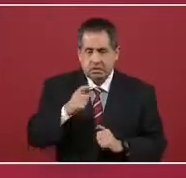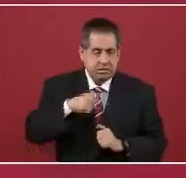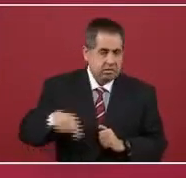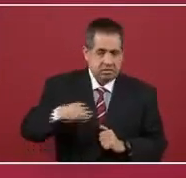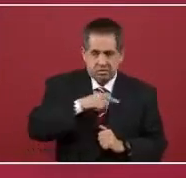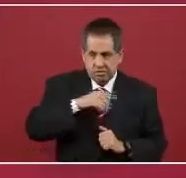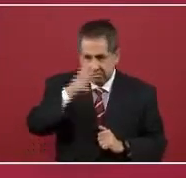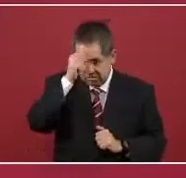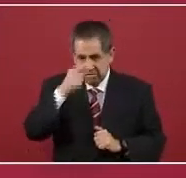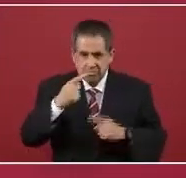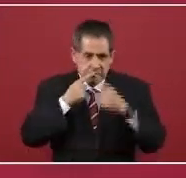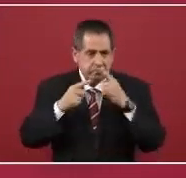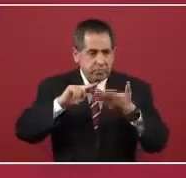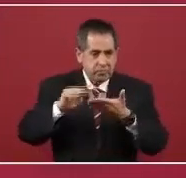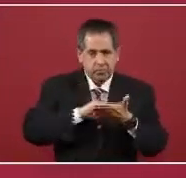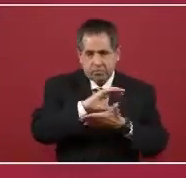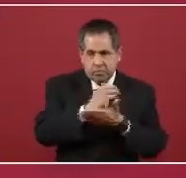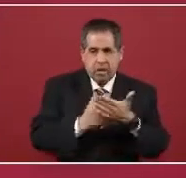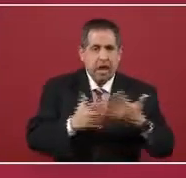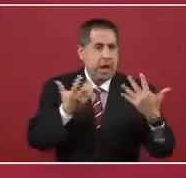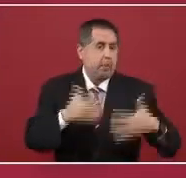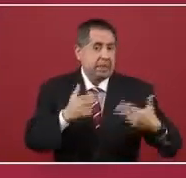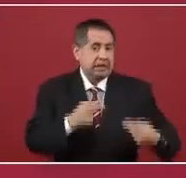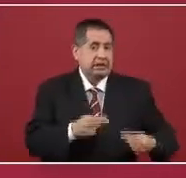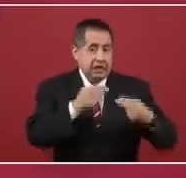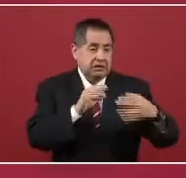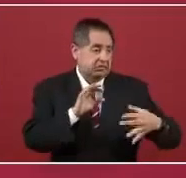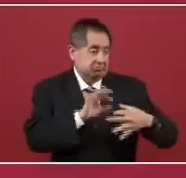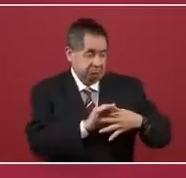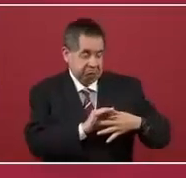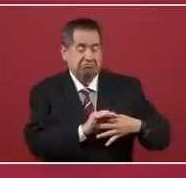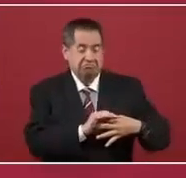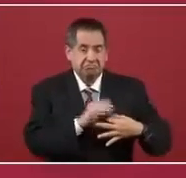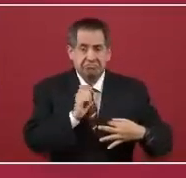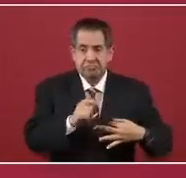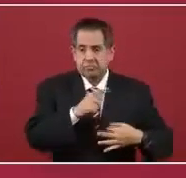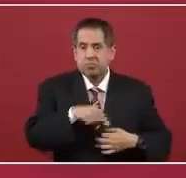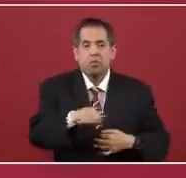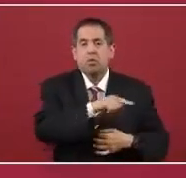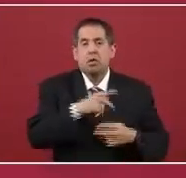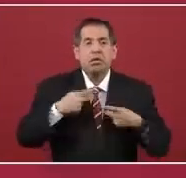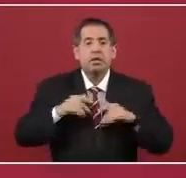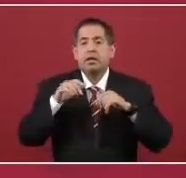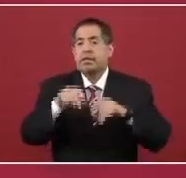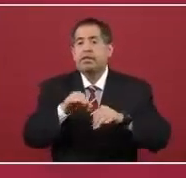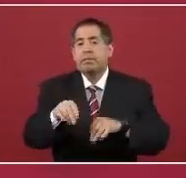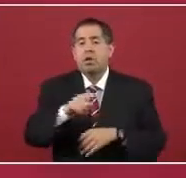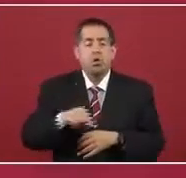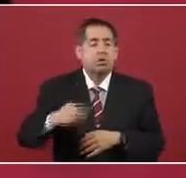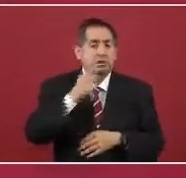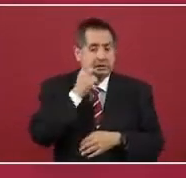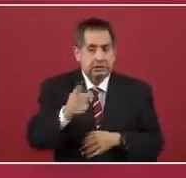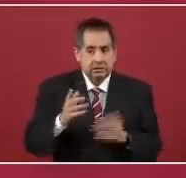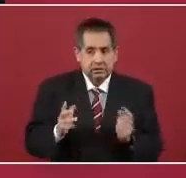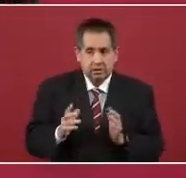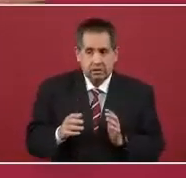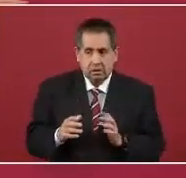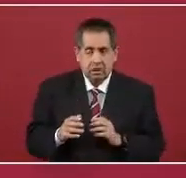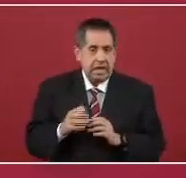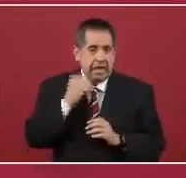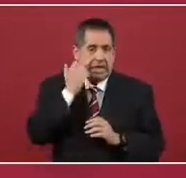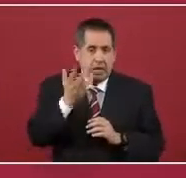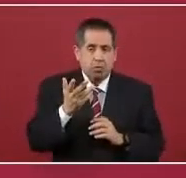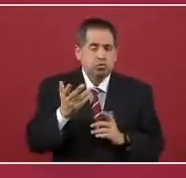acuerdos o contratos con las empresas, pues muchos trabajadores dicen queremos